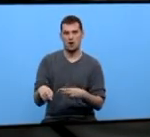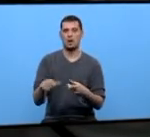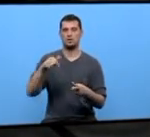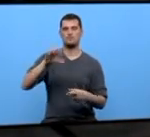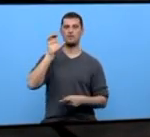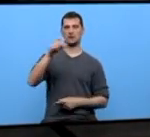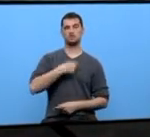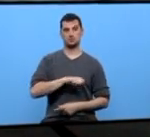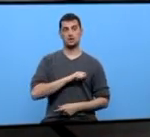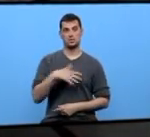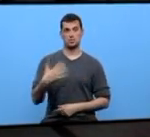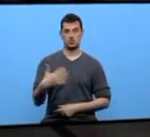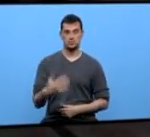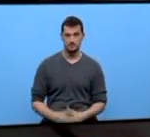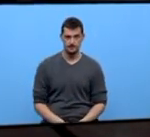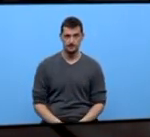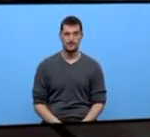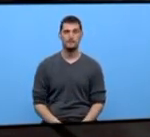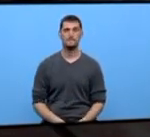noso país.